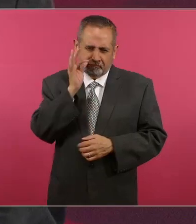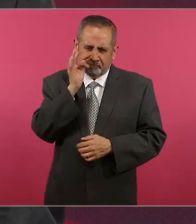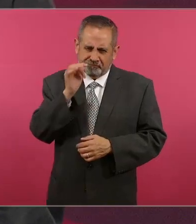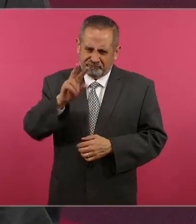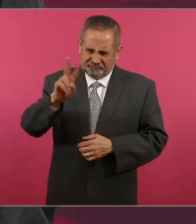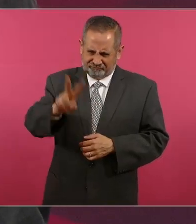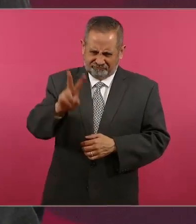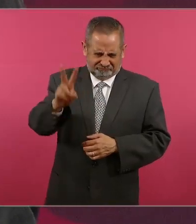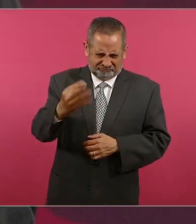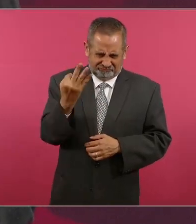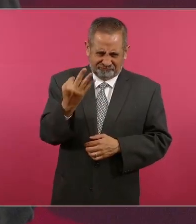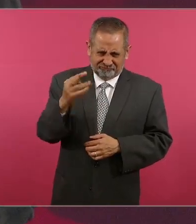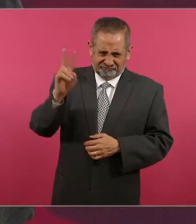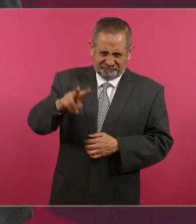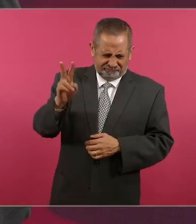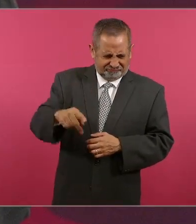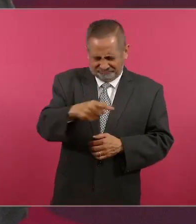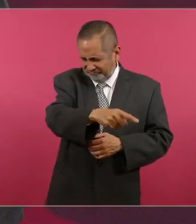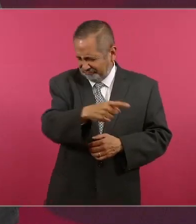planeta.